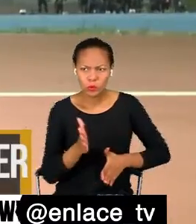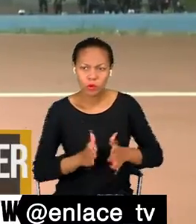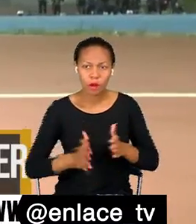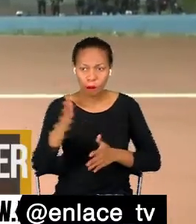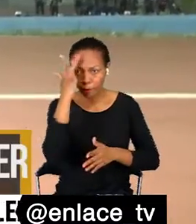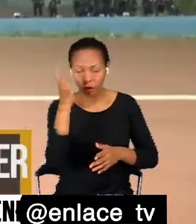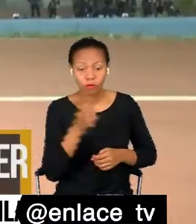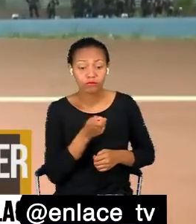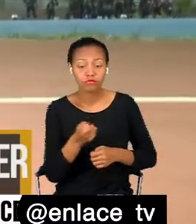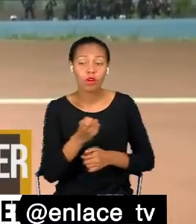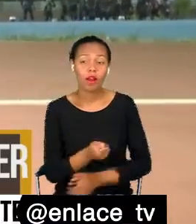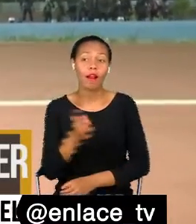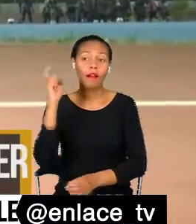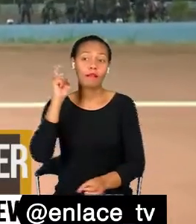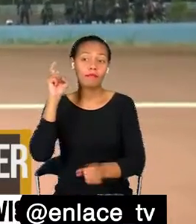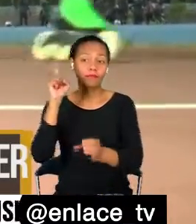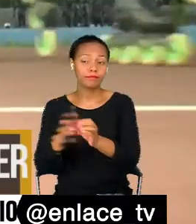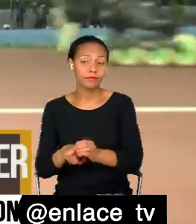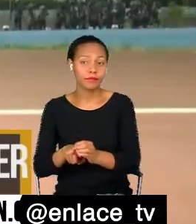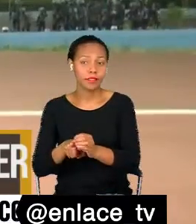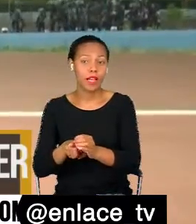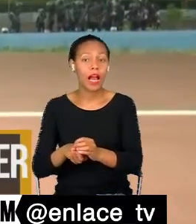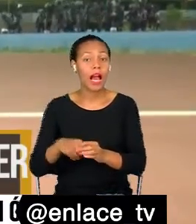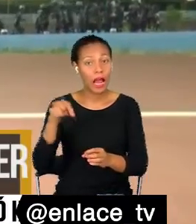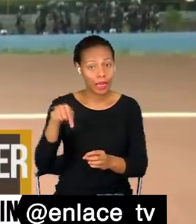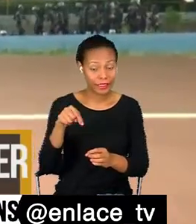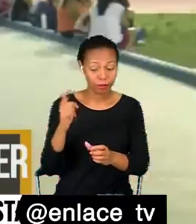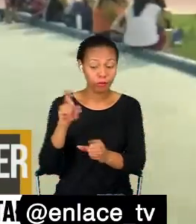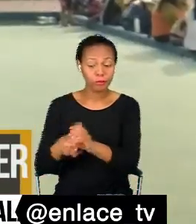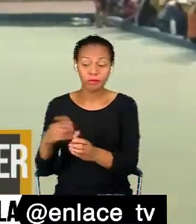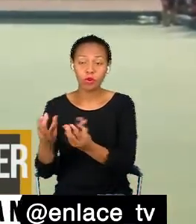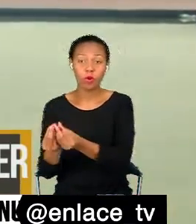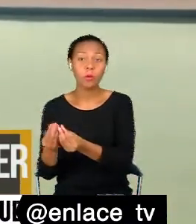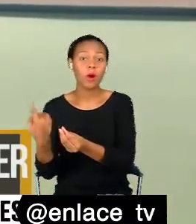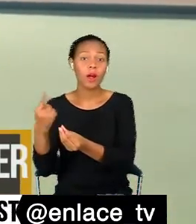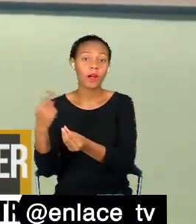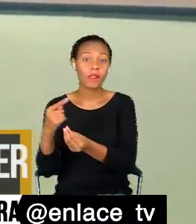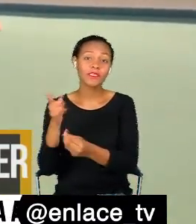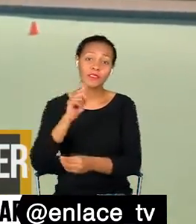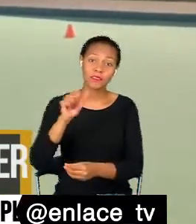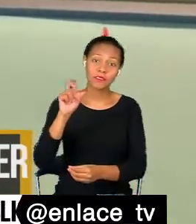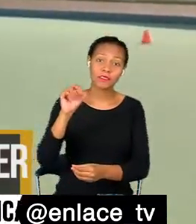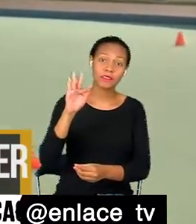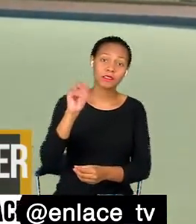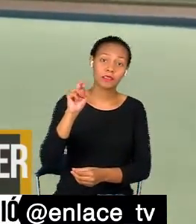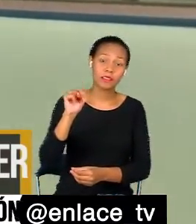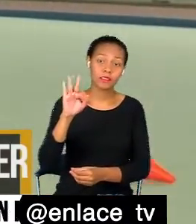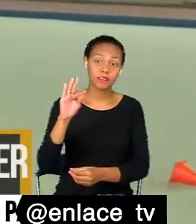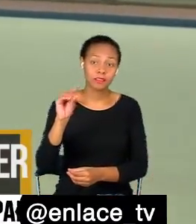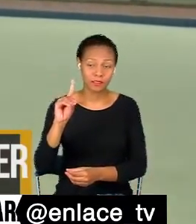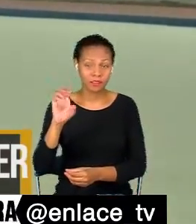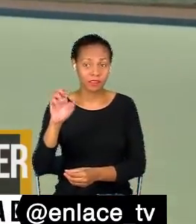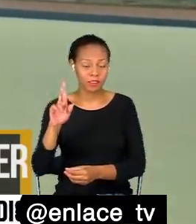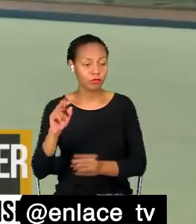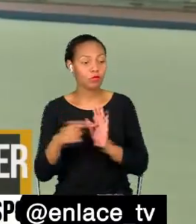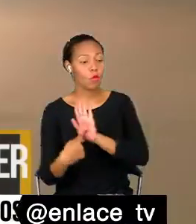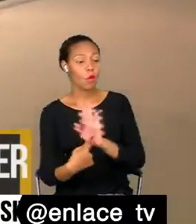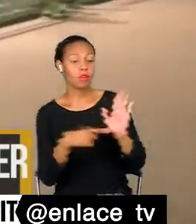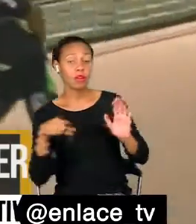los que aspiran a obtener por Barranca Bermeja un cupo en la Selección Santander de patinaje para representar al puerto petrolero y Colombia en las